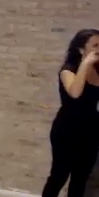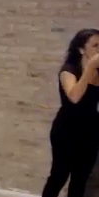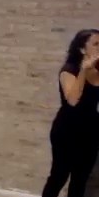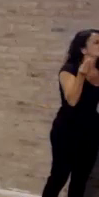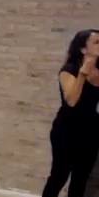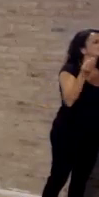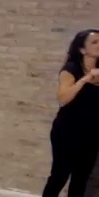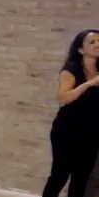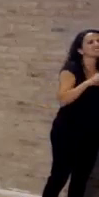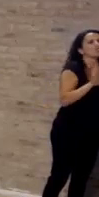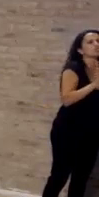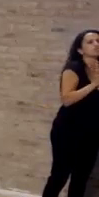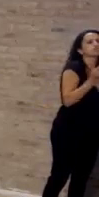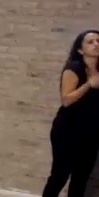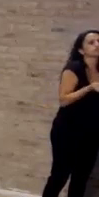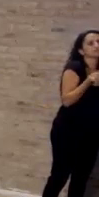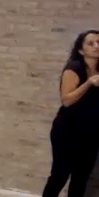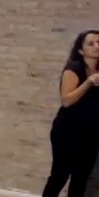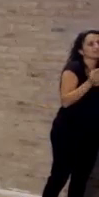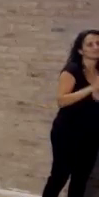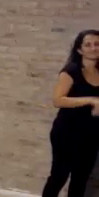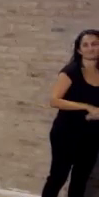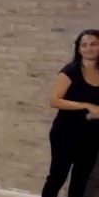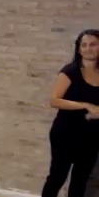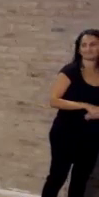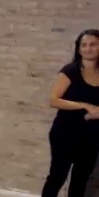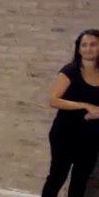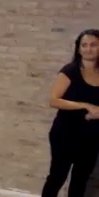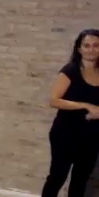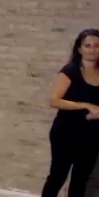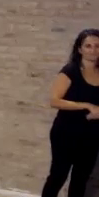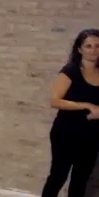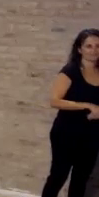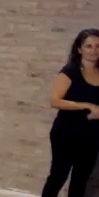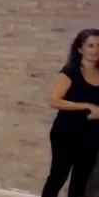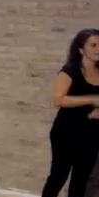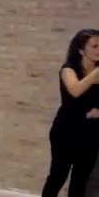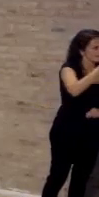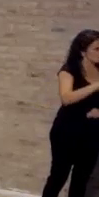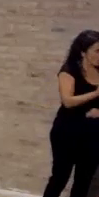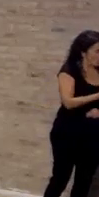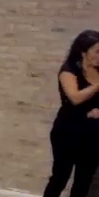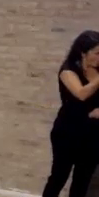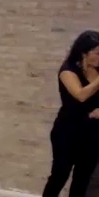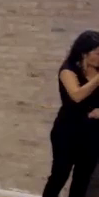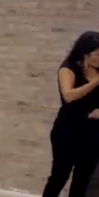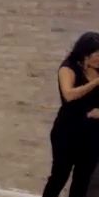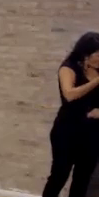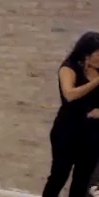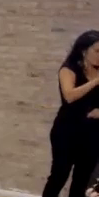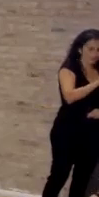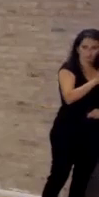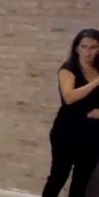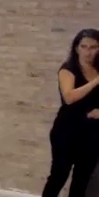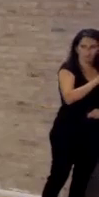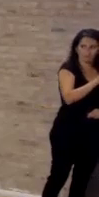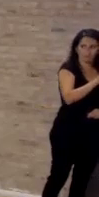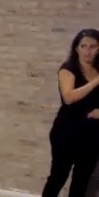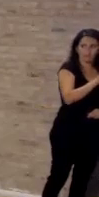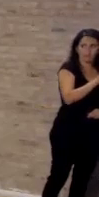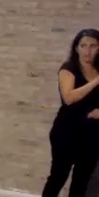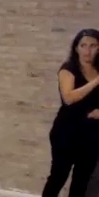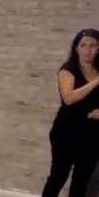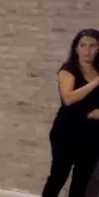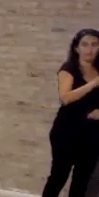ciudadanía Qué es esa palabra piensa en unos poquitos para gente que